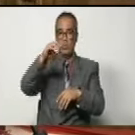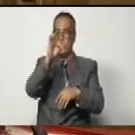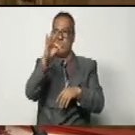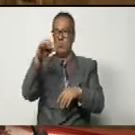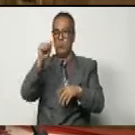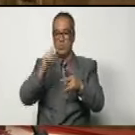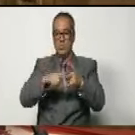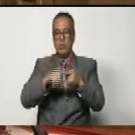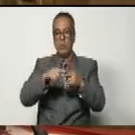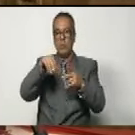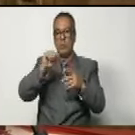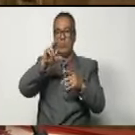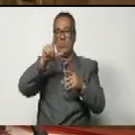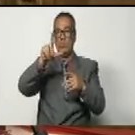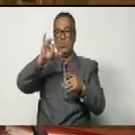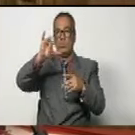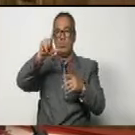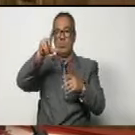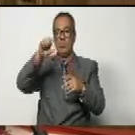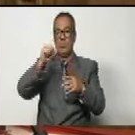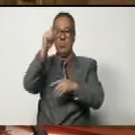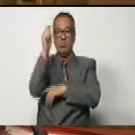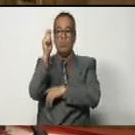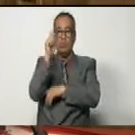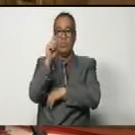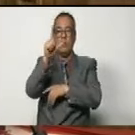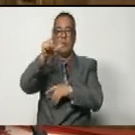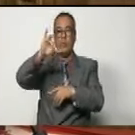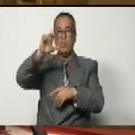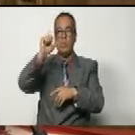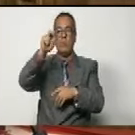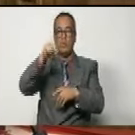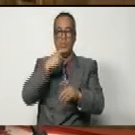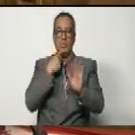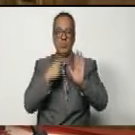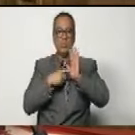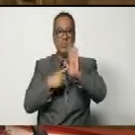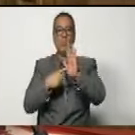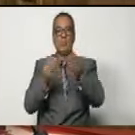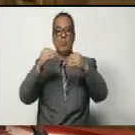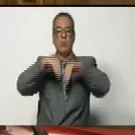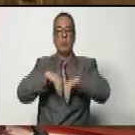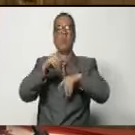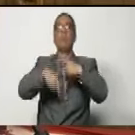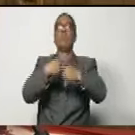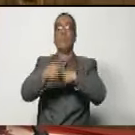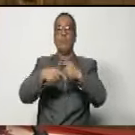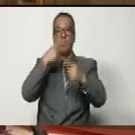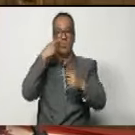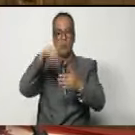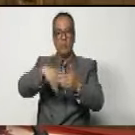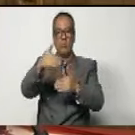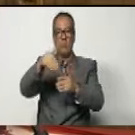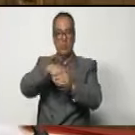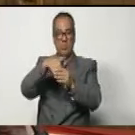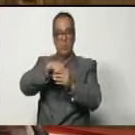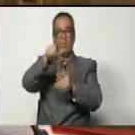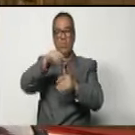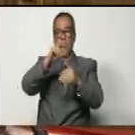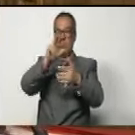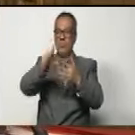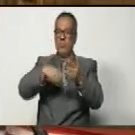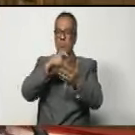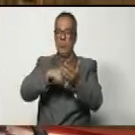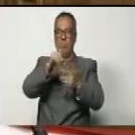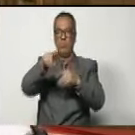Joaquina Sánchez y Eulalia Uroz. La diputada Liliana González presentó el proyecto de acuerdo. Luego de sometido a votación resultó aprobado por